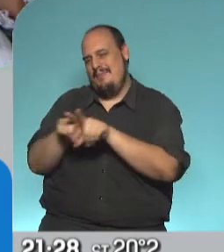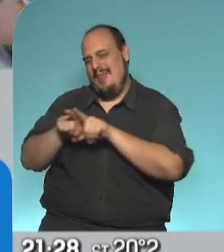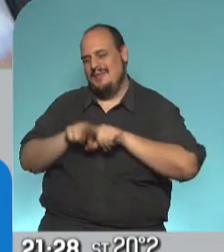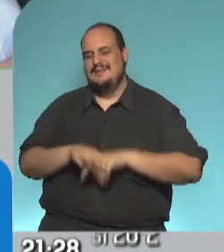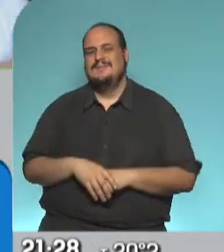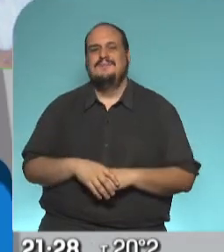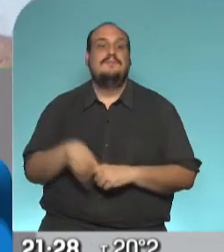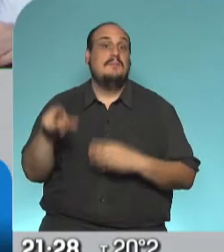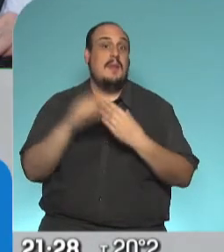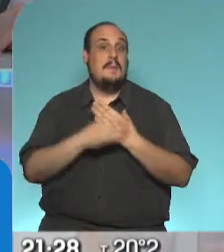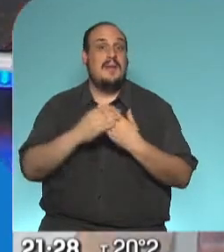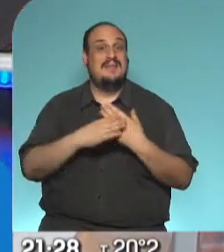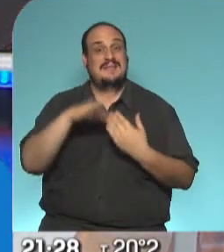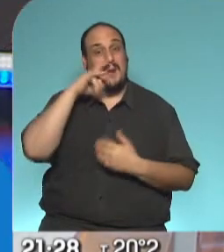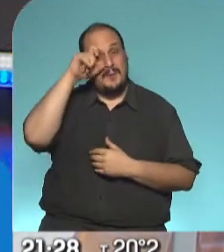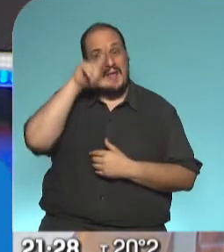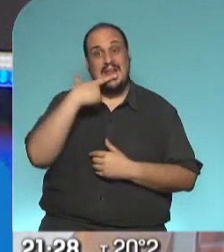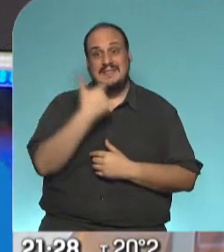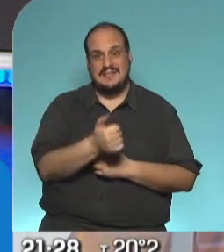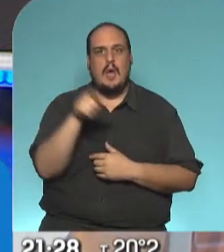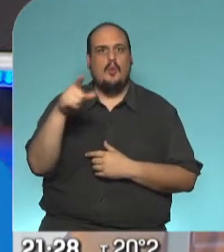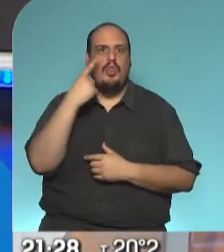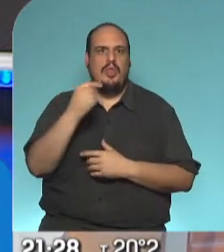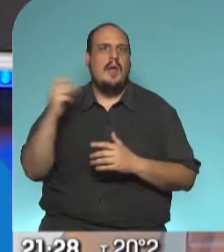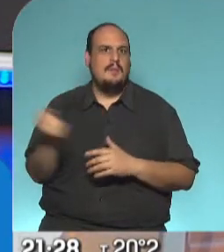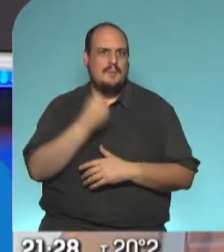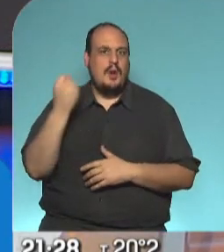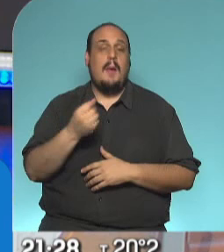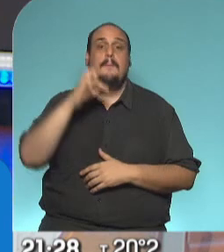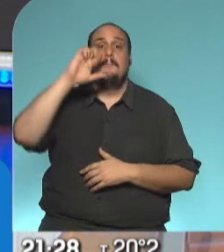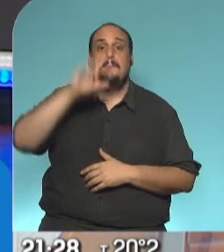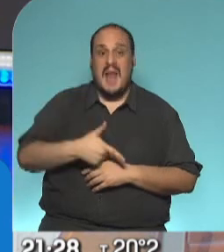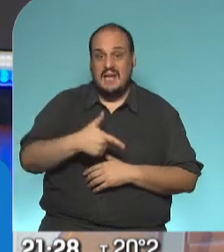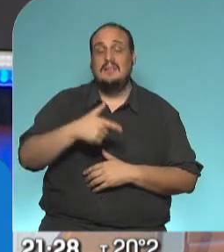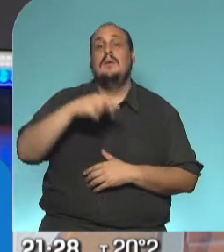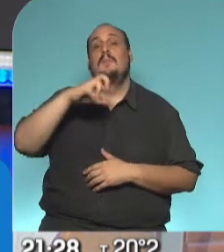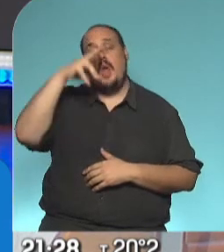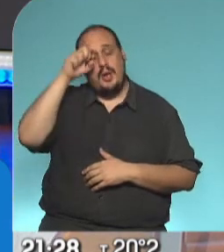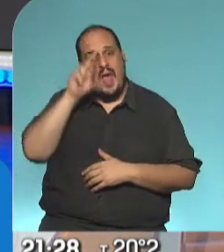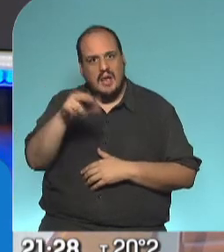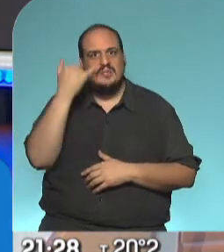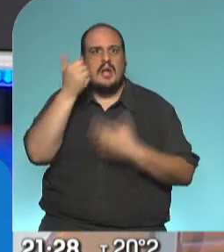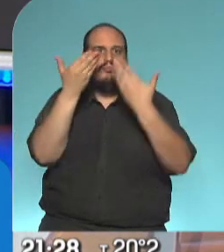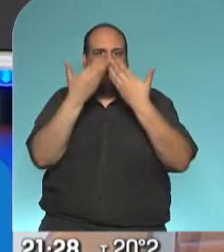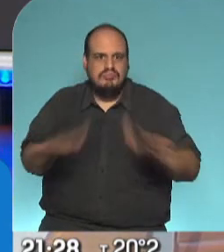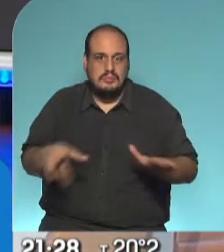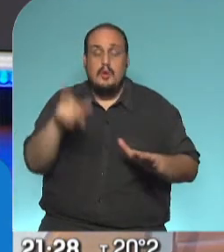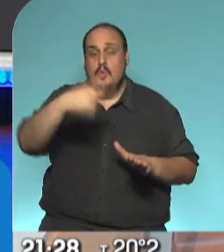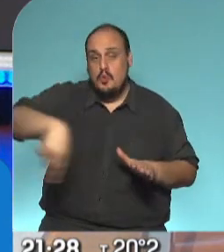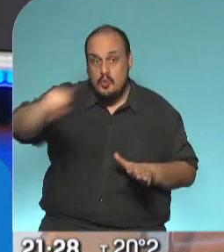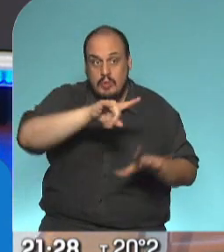gracias. La ministra María Eugenia Bielsa, en un día clave, el plan Procrear ya empieza a caminar, ustedes ya lo han escuchado, ya se